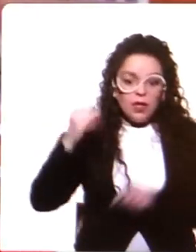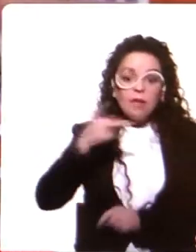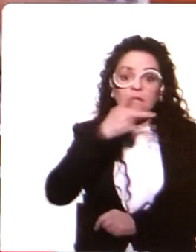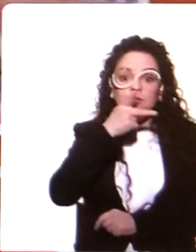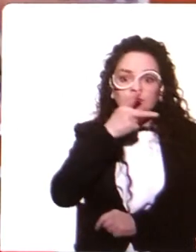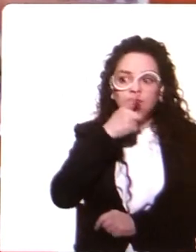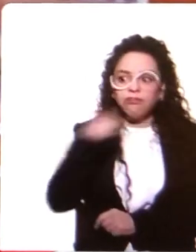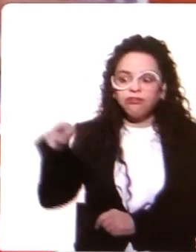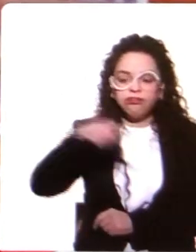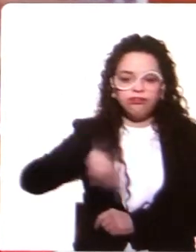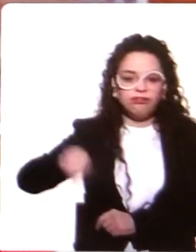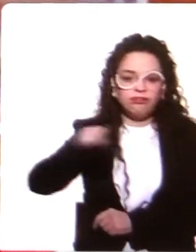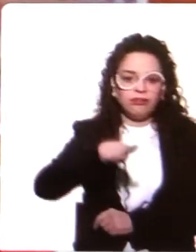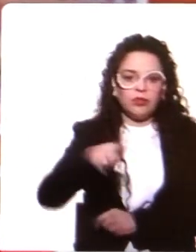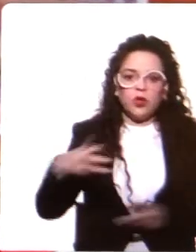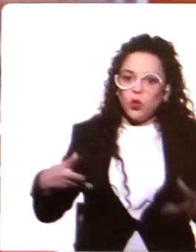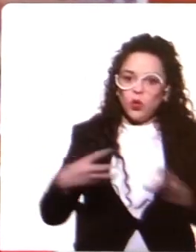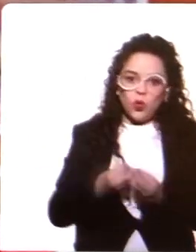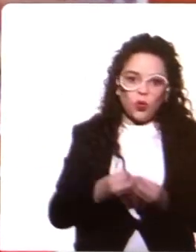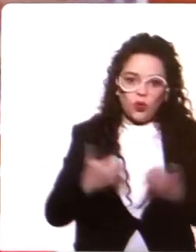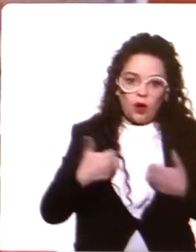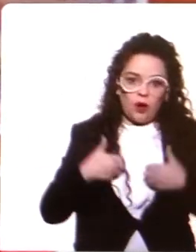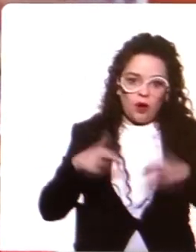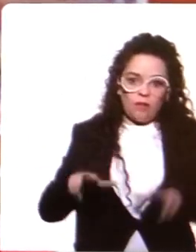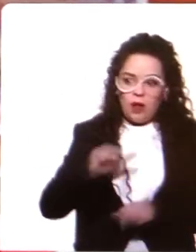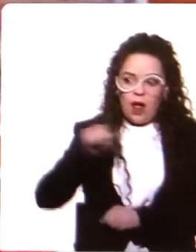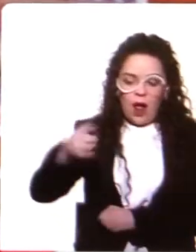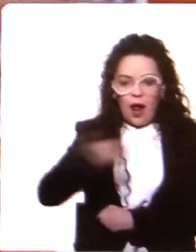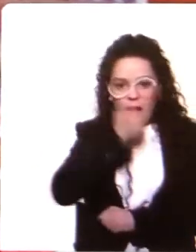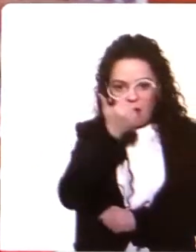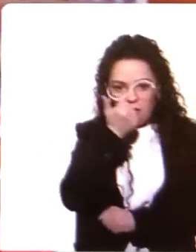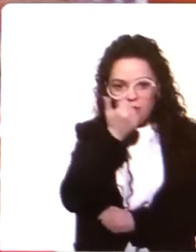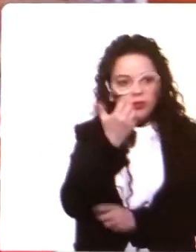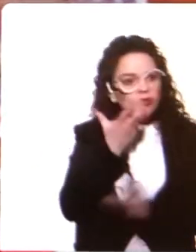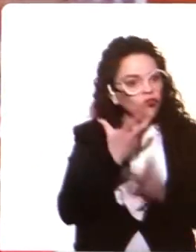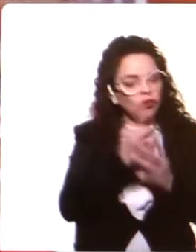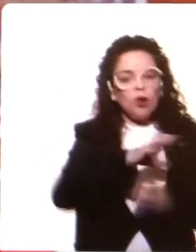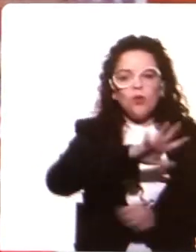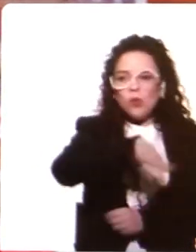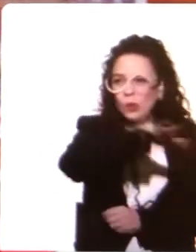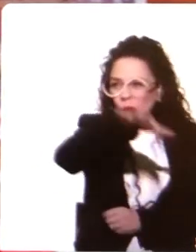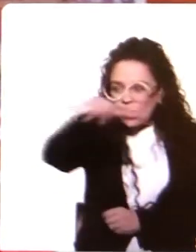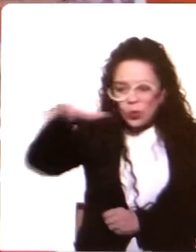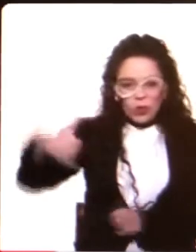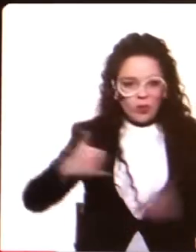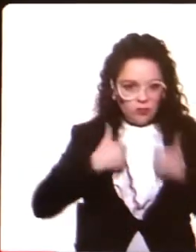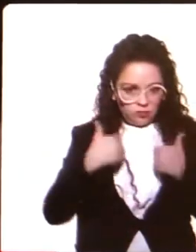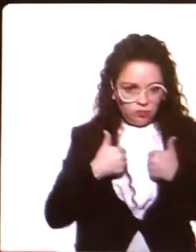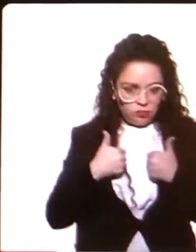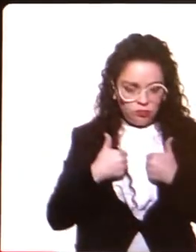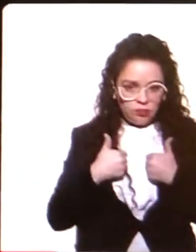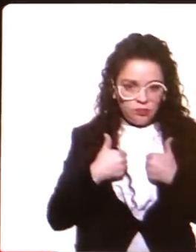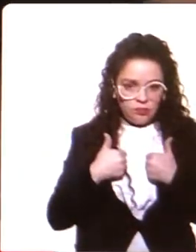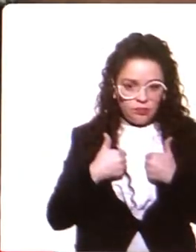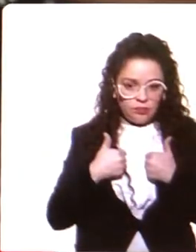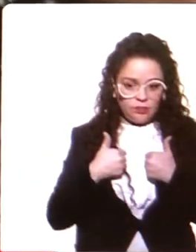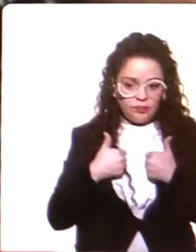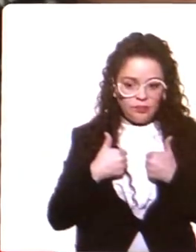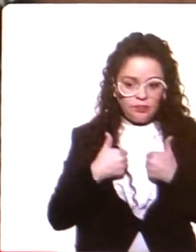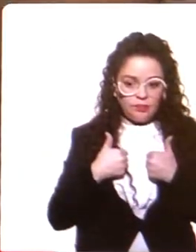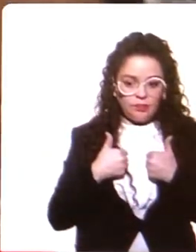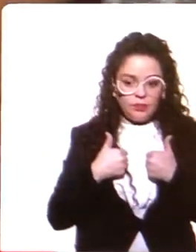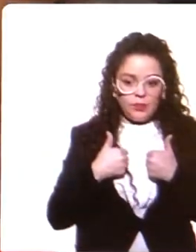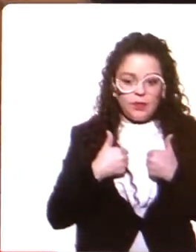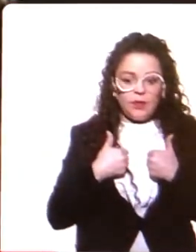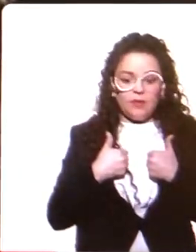la marcha para provocar a las autoridades de la Ciudad de México y del Gobierno Federal para que llegue